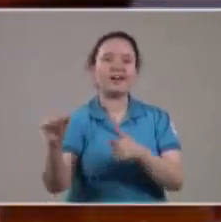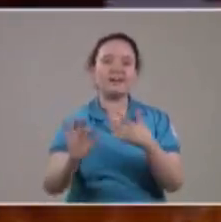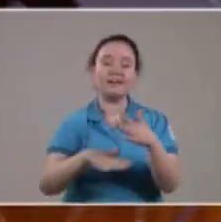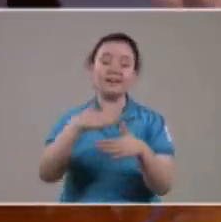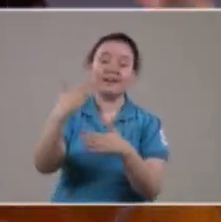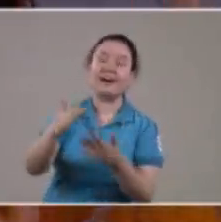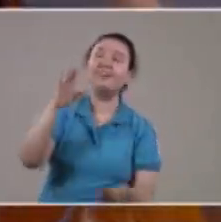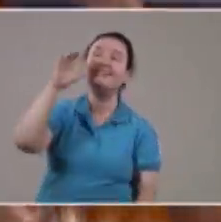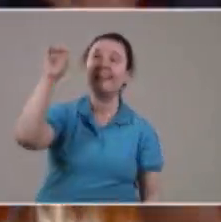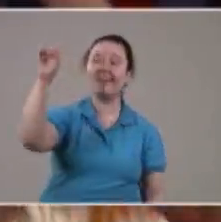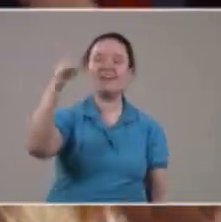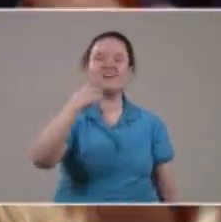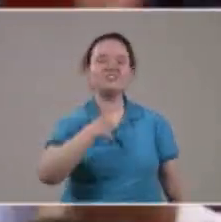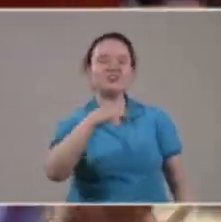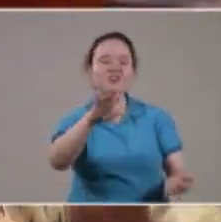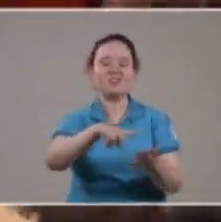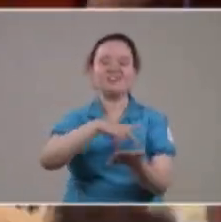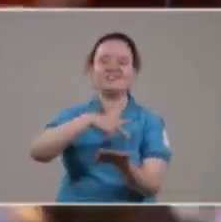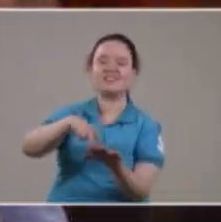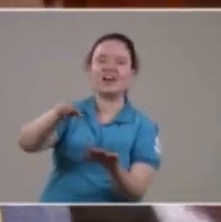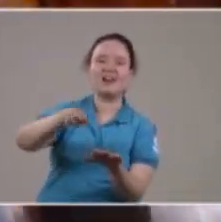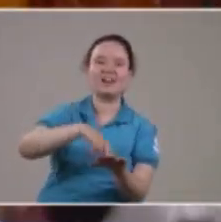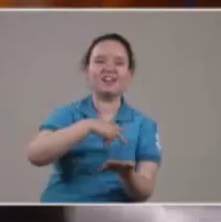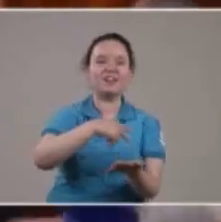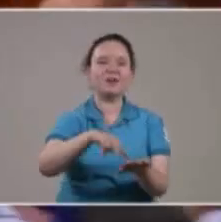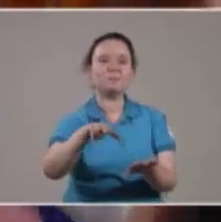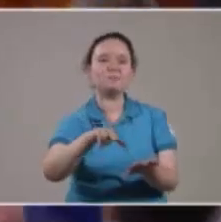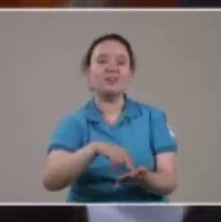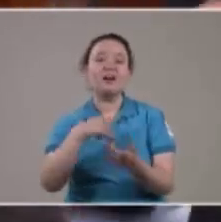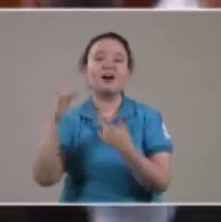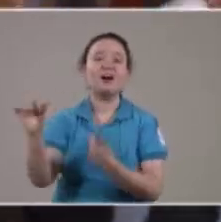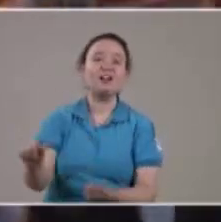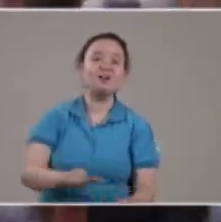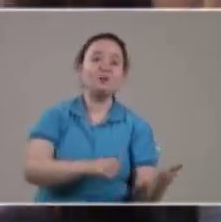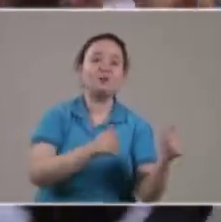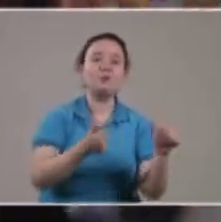Aleluya. Ante él yo danzaré.